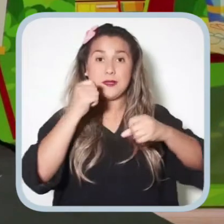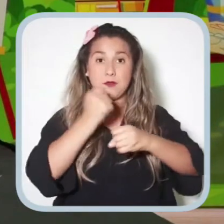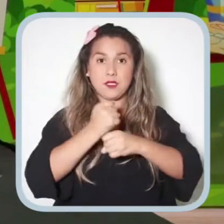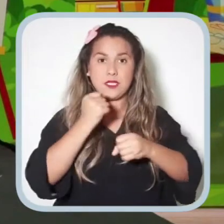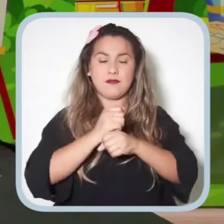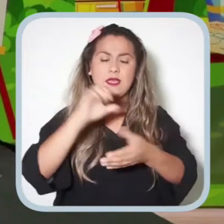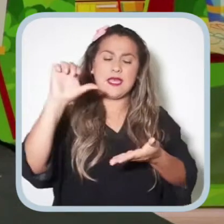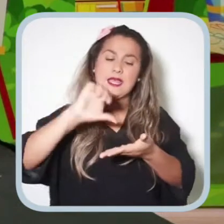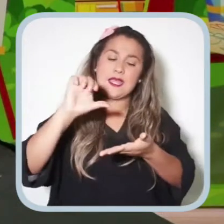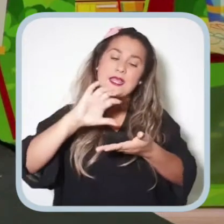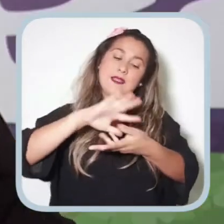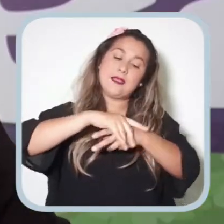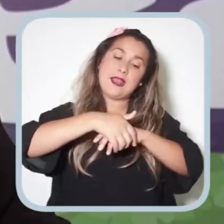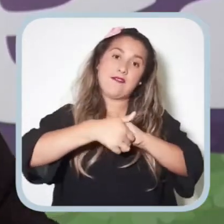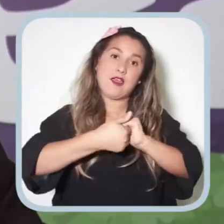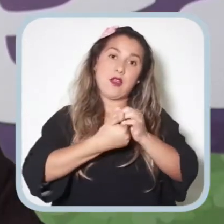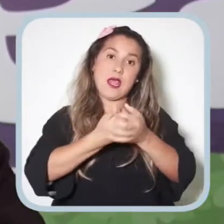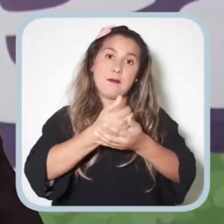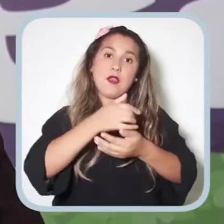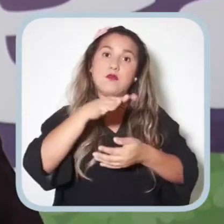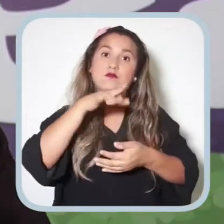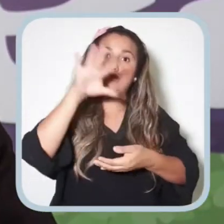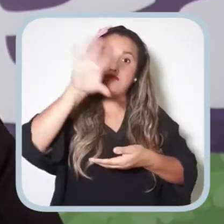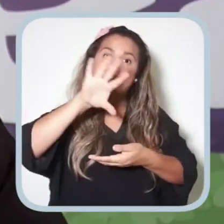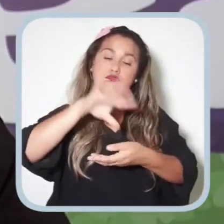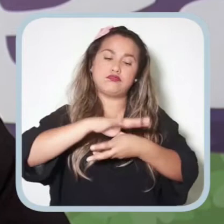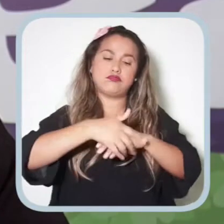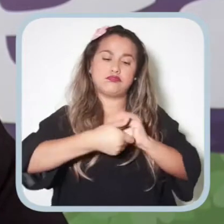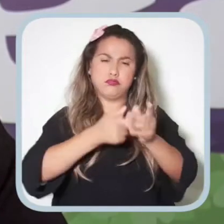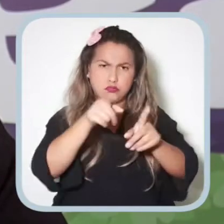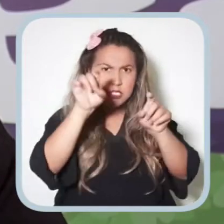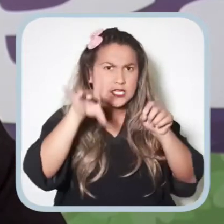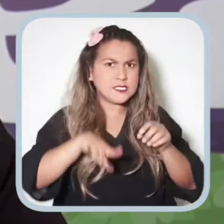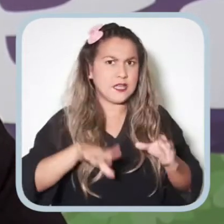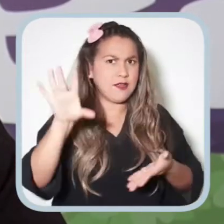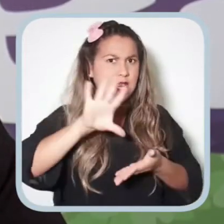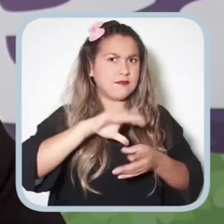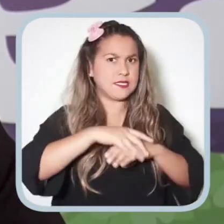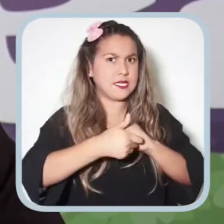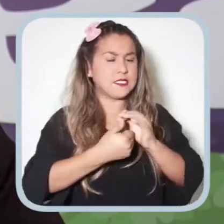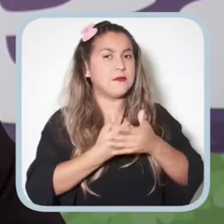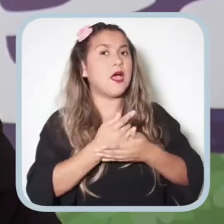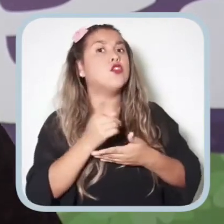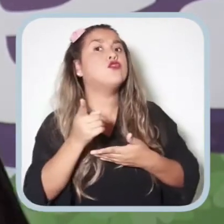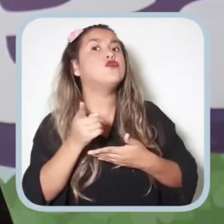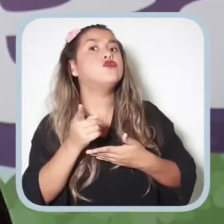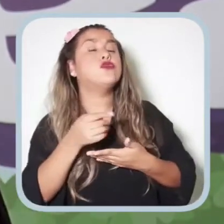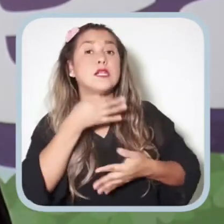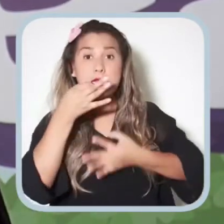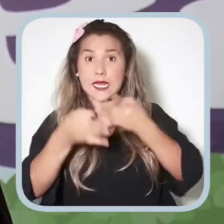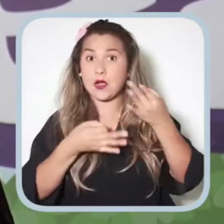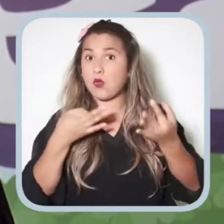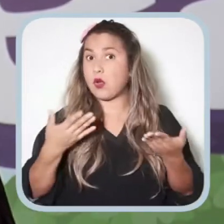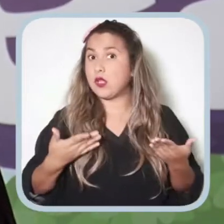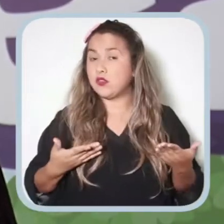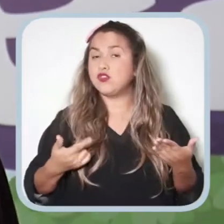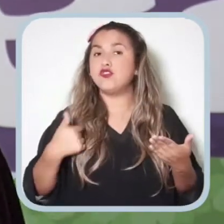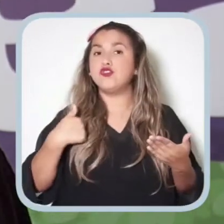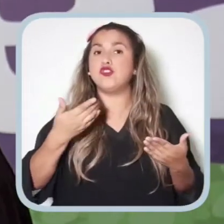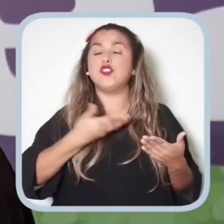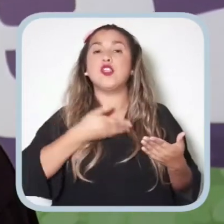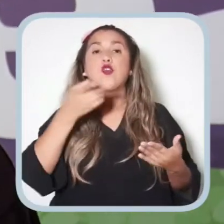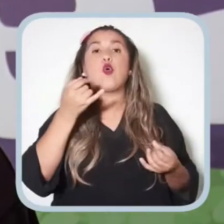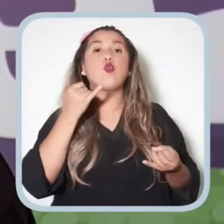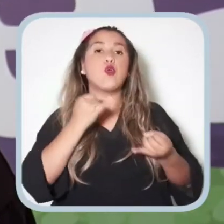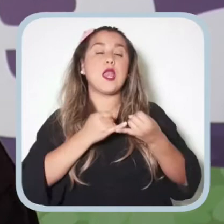las manos. ¿Ustedes saben lavarse muy bien las manos? ¿Les cuento qué? Yo tengo una amiga mía